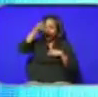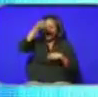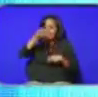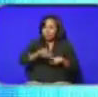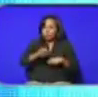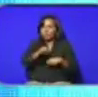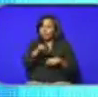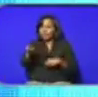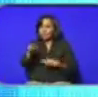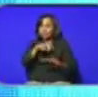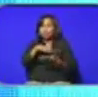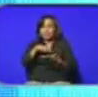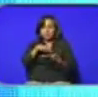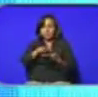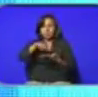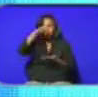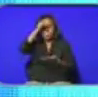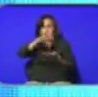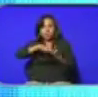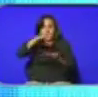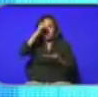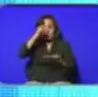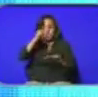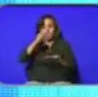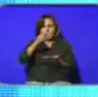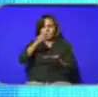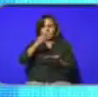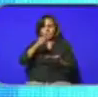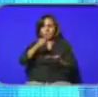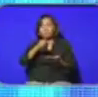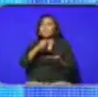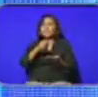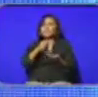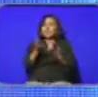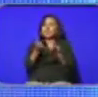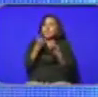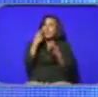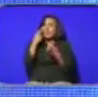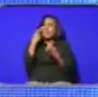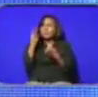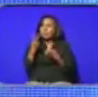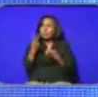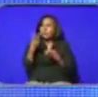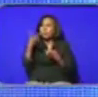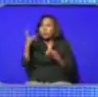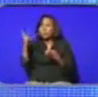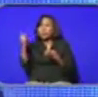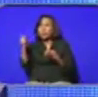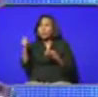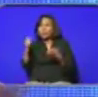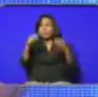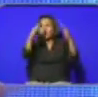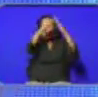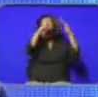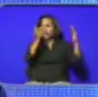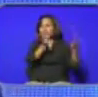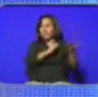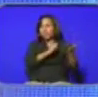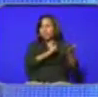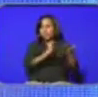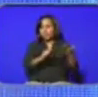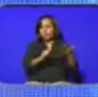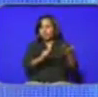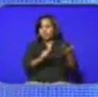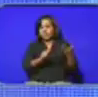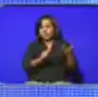los méritos. Hay que premiar cuántos jóvenes de escuelas públicas del interior, de Panamá Oeste,